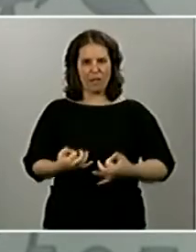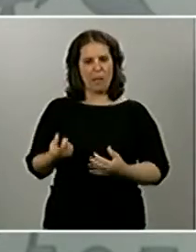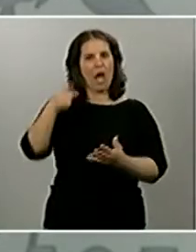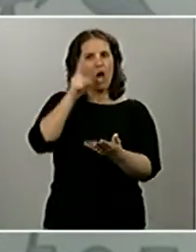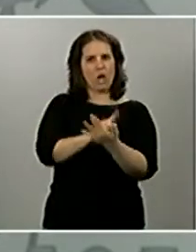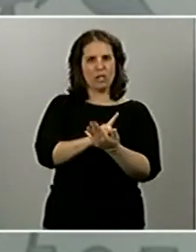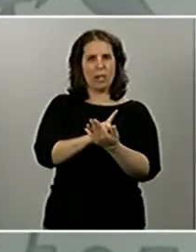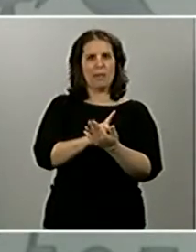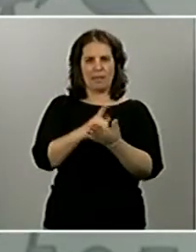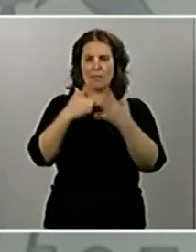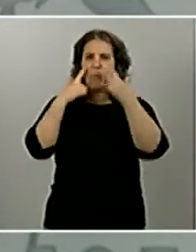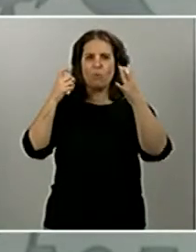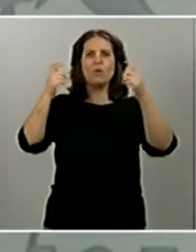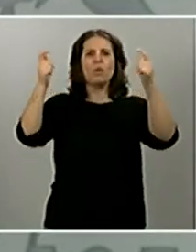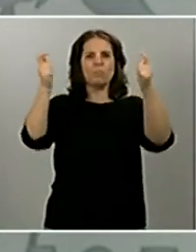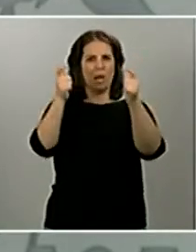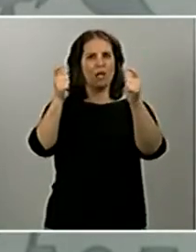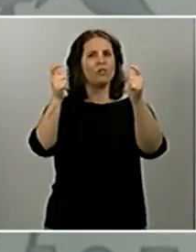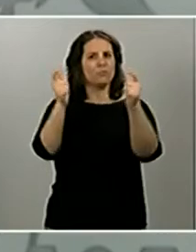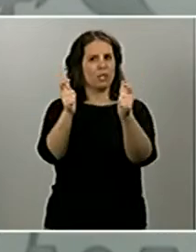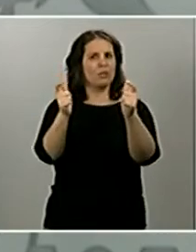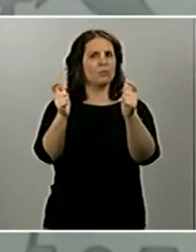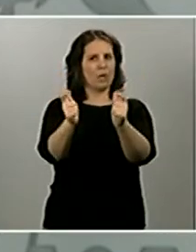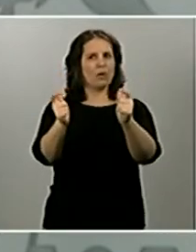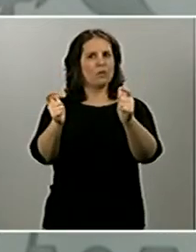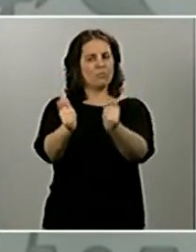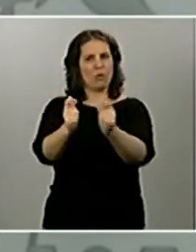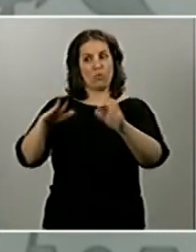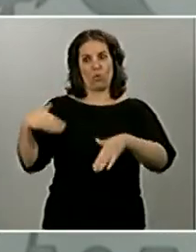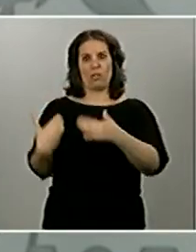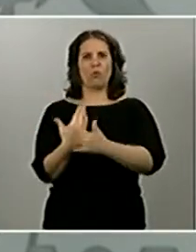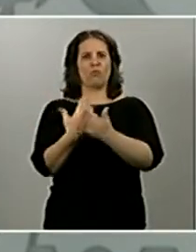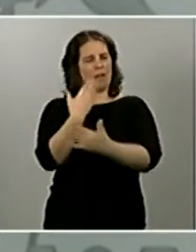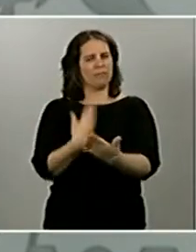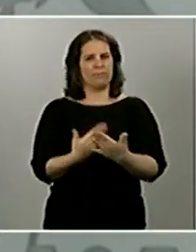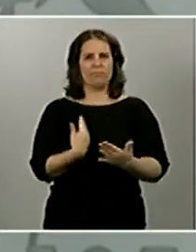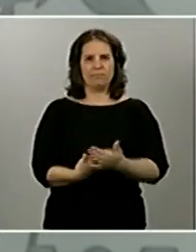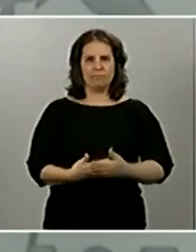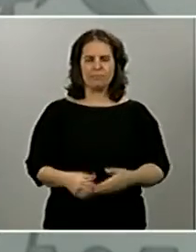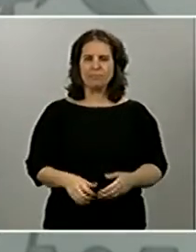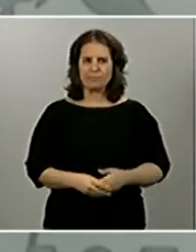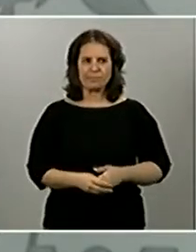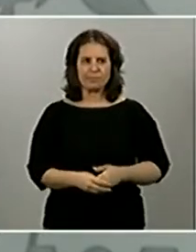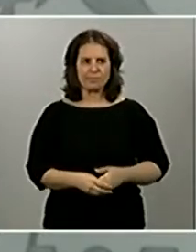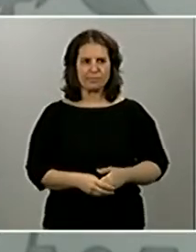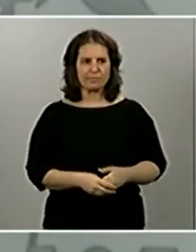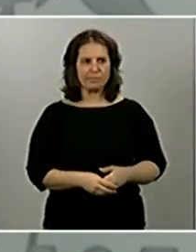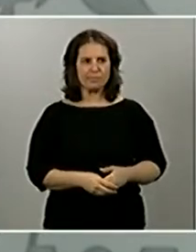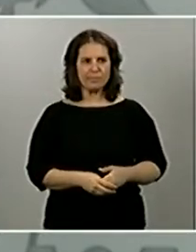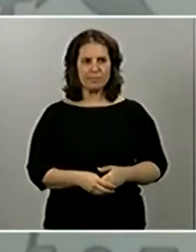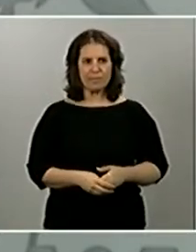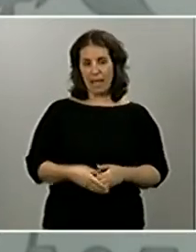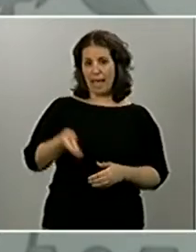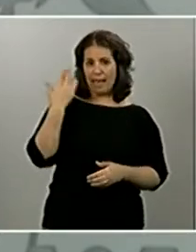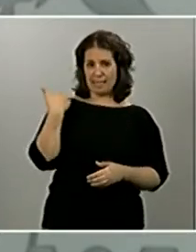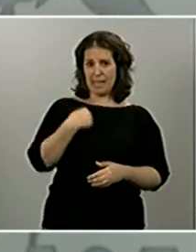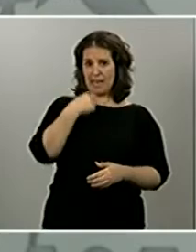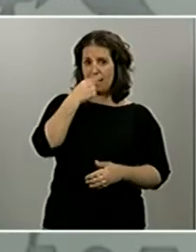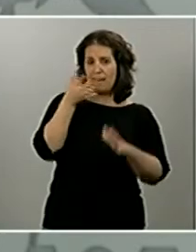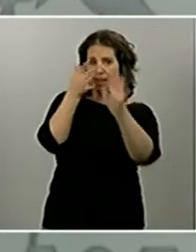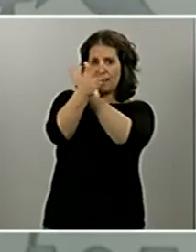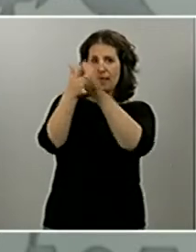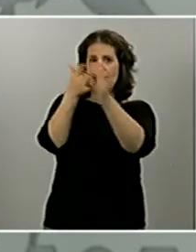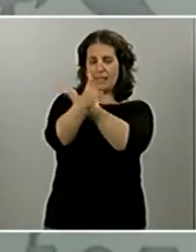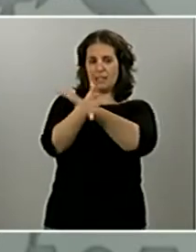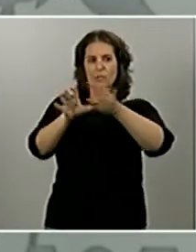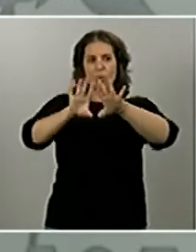baja que estamos observando en estos últimos días. Y de la misma forma que les comentaba ayer, la misma conclusión